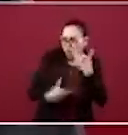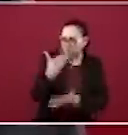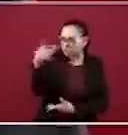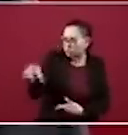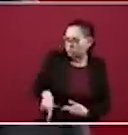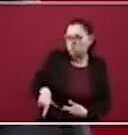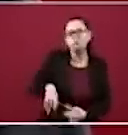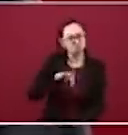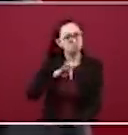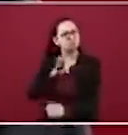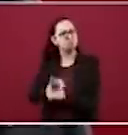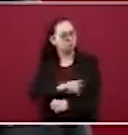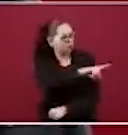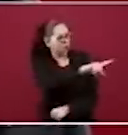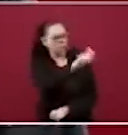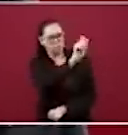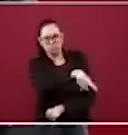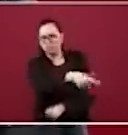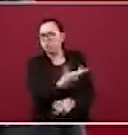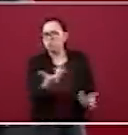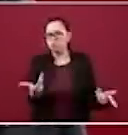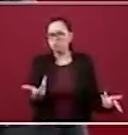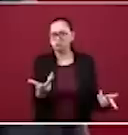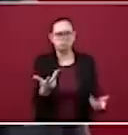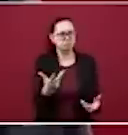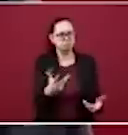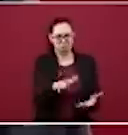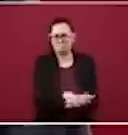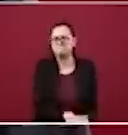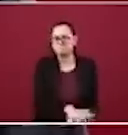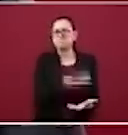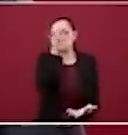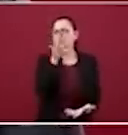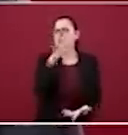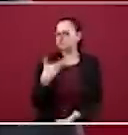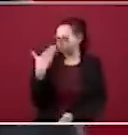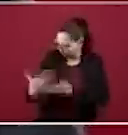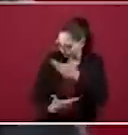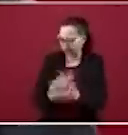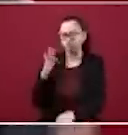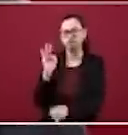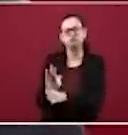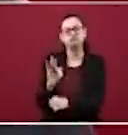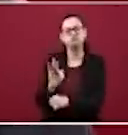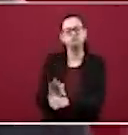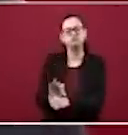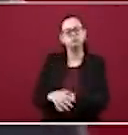la nación. La mayor parte de la gente protege a los servidores de la nación, y